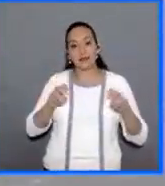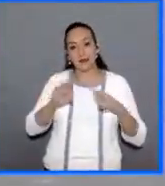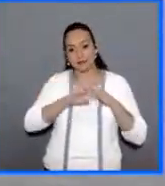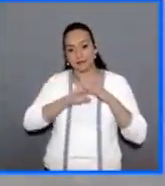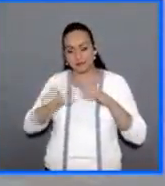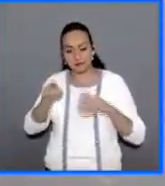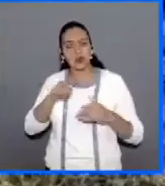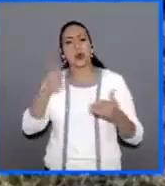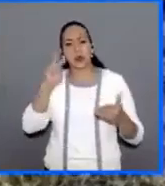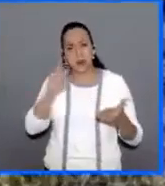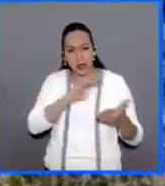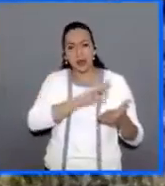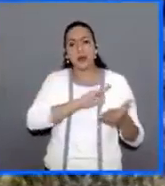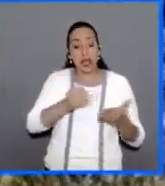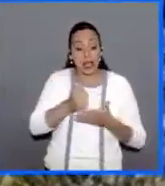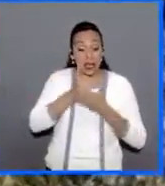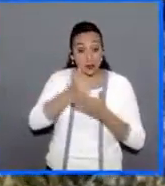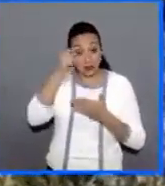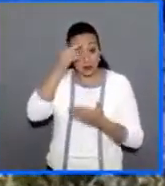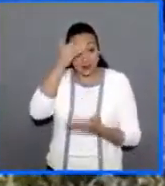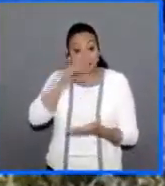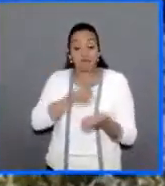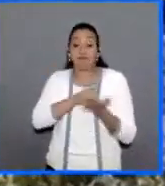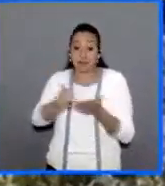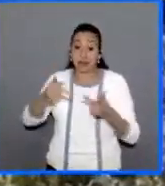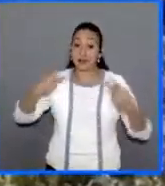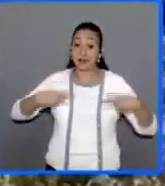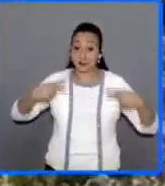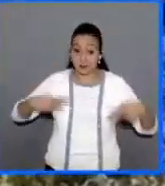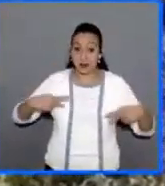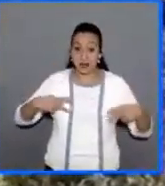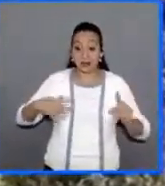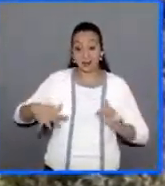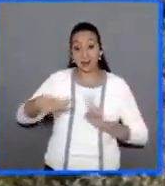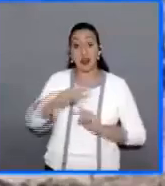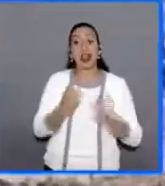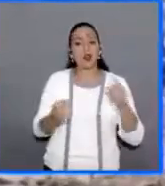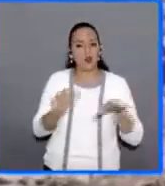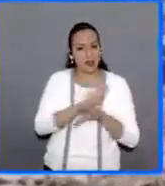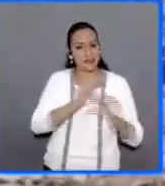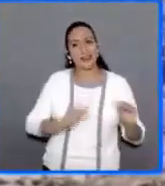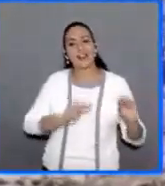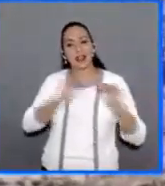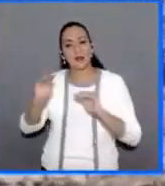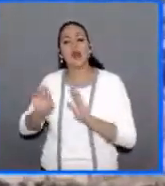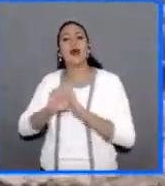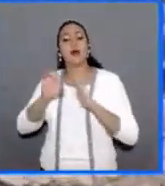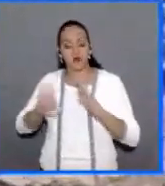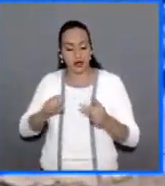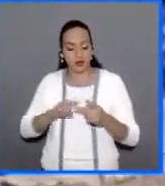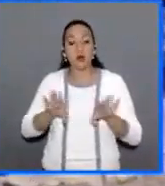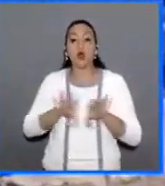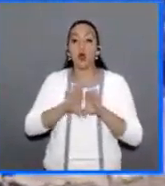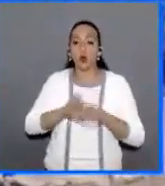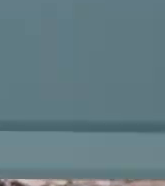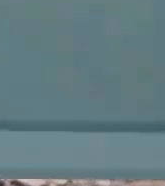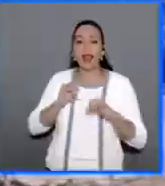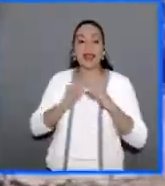la garantía de los derechos de las personas en contexto de movilidad, tales como la Defensoría Pública Federal.